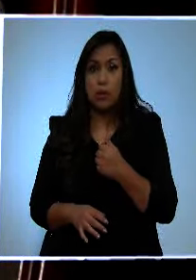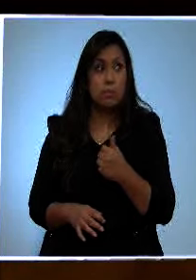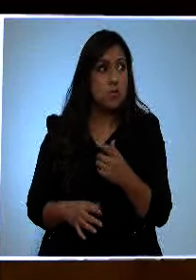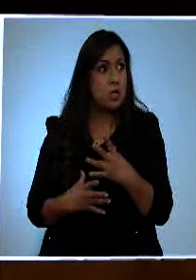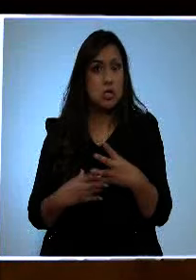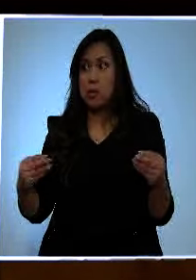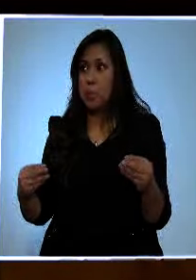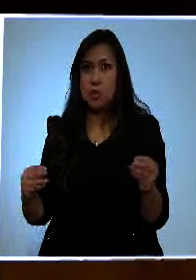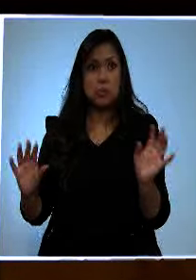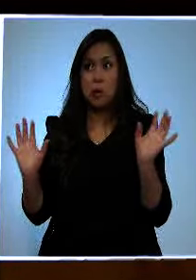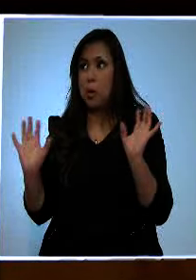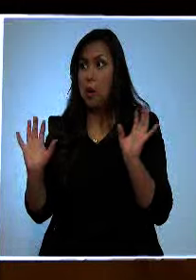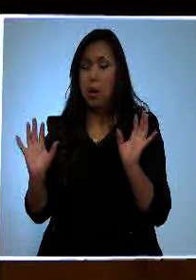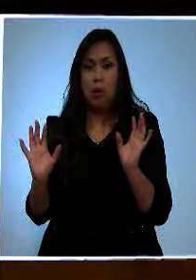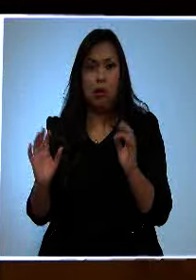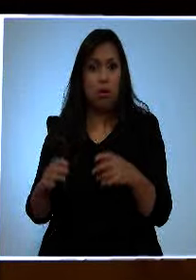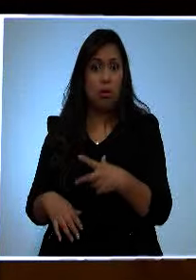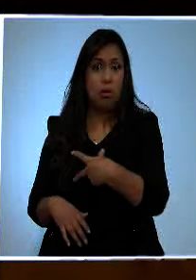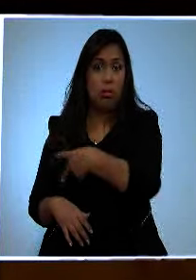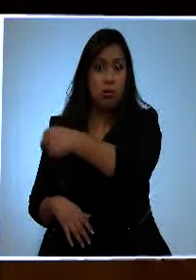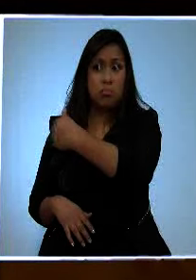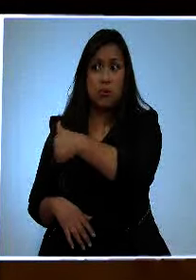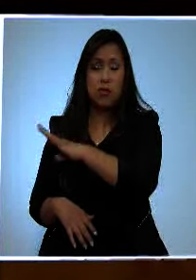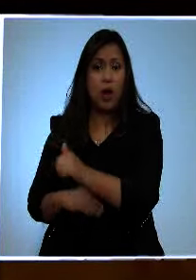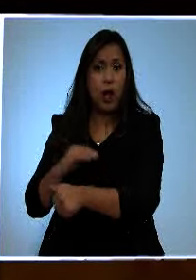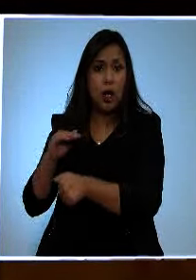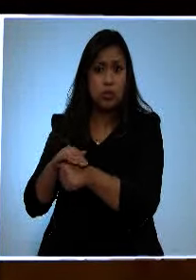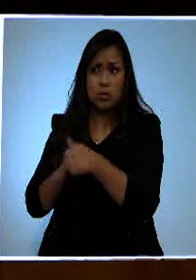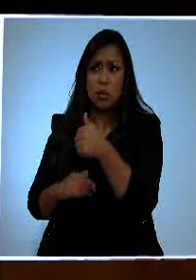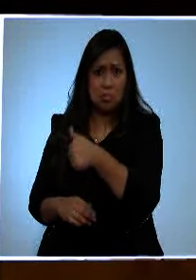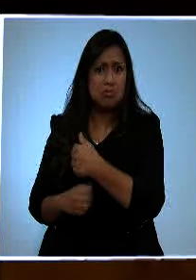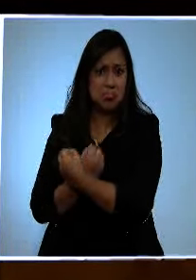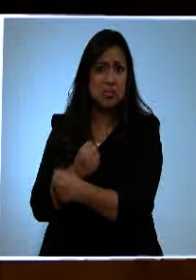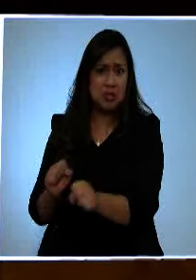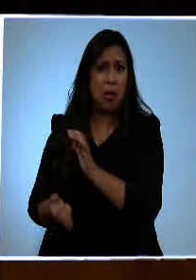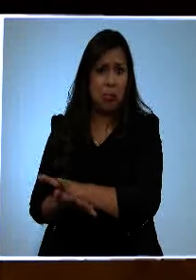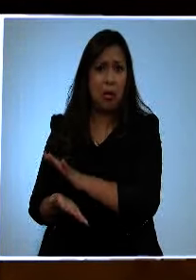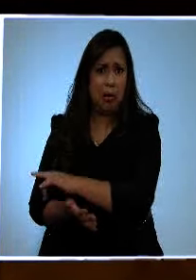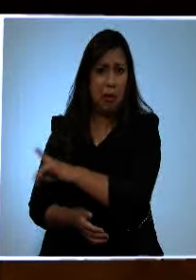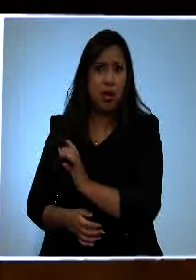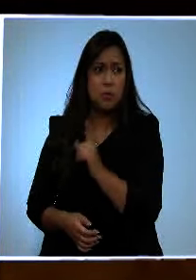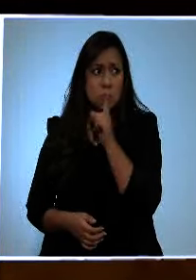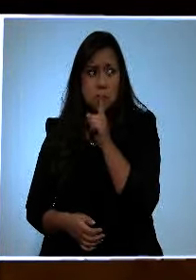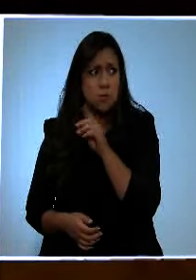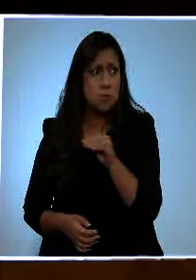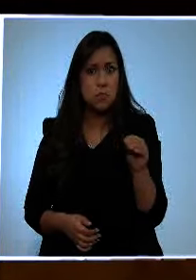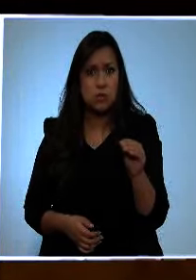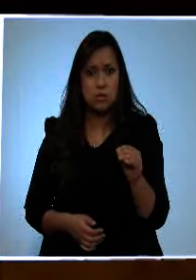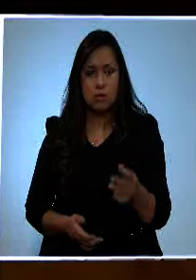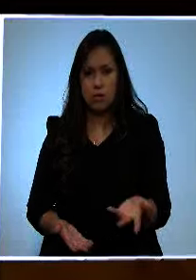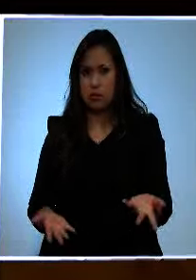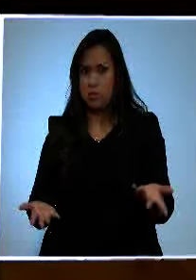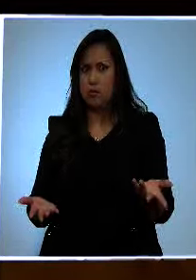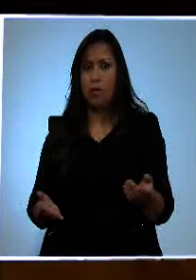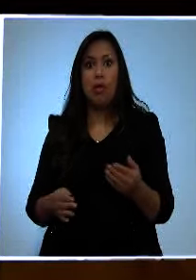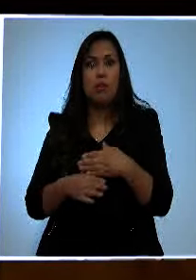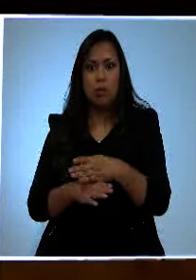desaparecidas casa exactamente aquí que hasta en las redes sociales fue acribillado clo que s